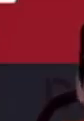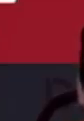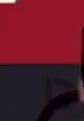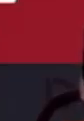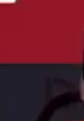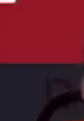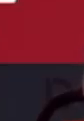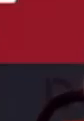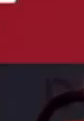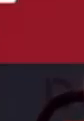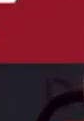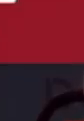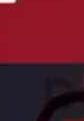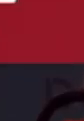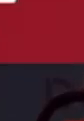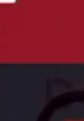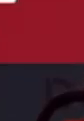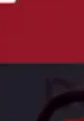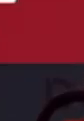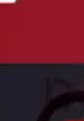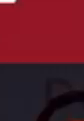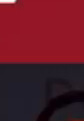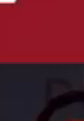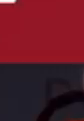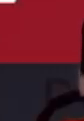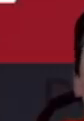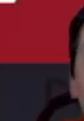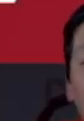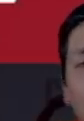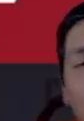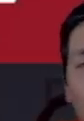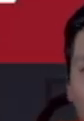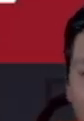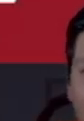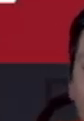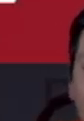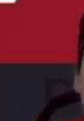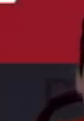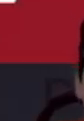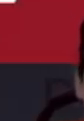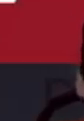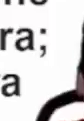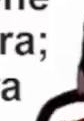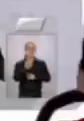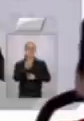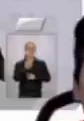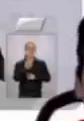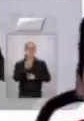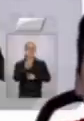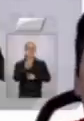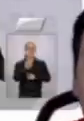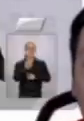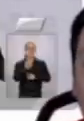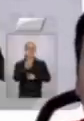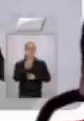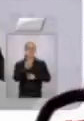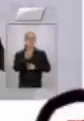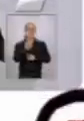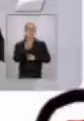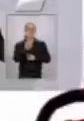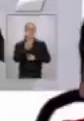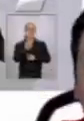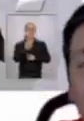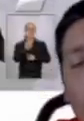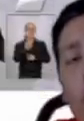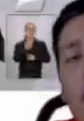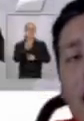que, familia, tristemente, así como lo escuchan, Ana Paula Ordorica, quien fue la que condujo este